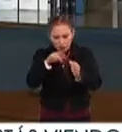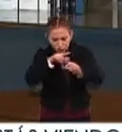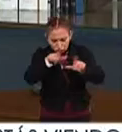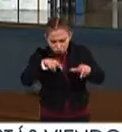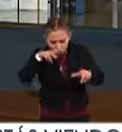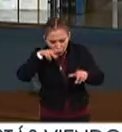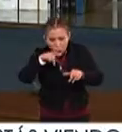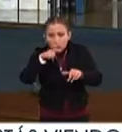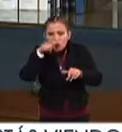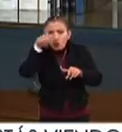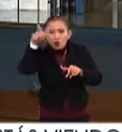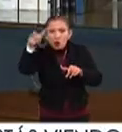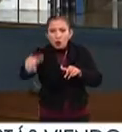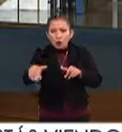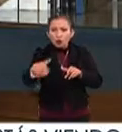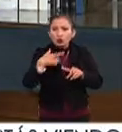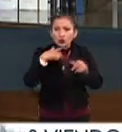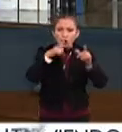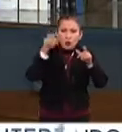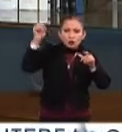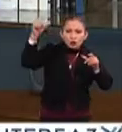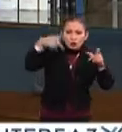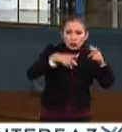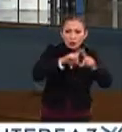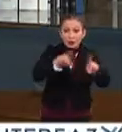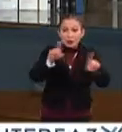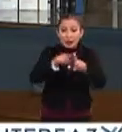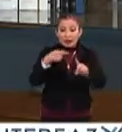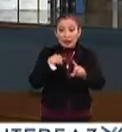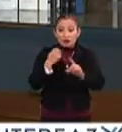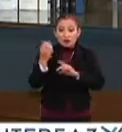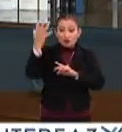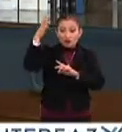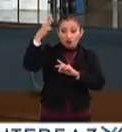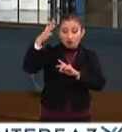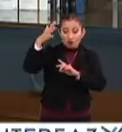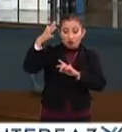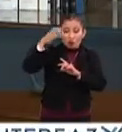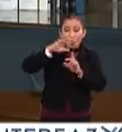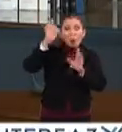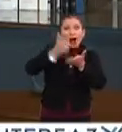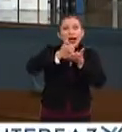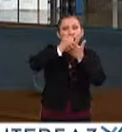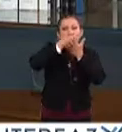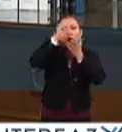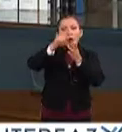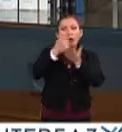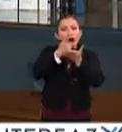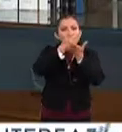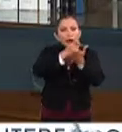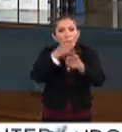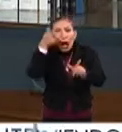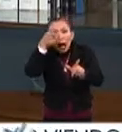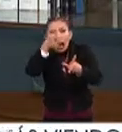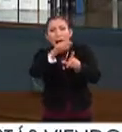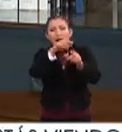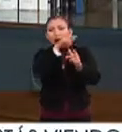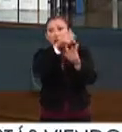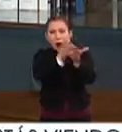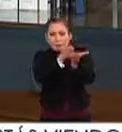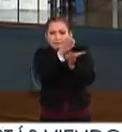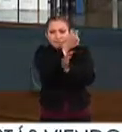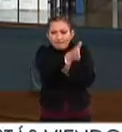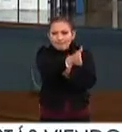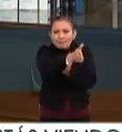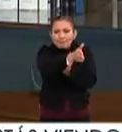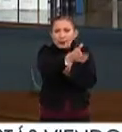is with a lighthouse and a lighthouse, each different. The pulsars are each like lighthouses and